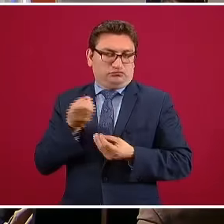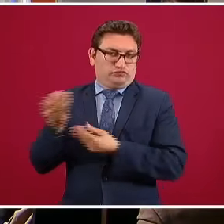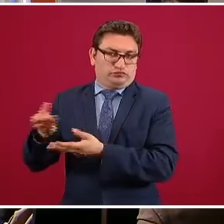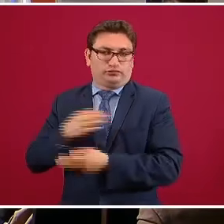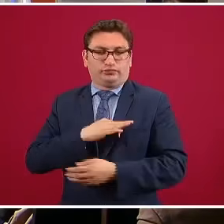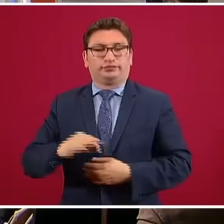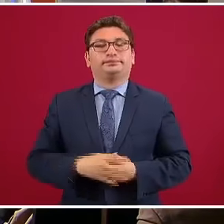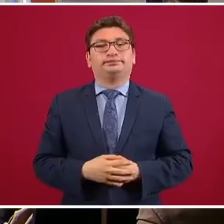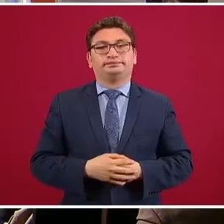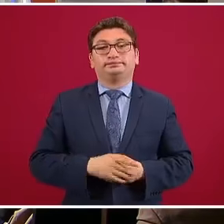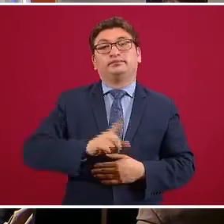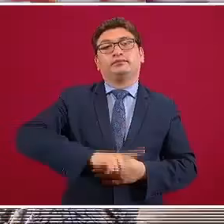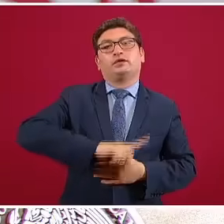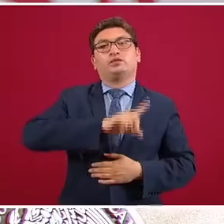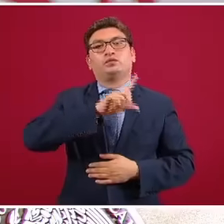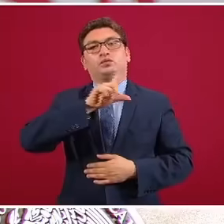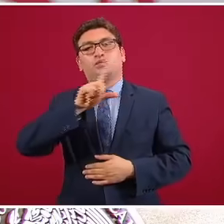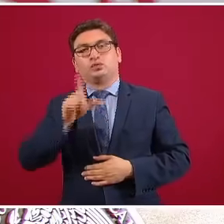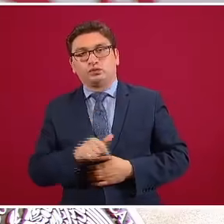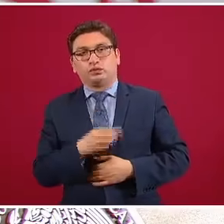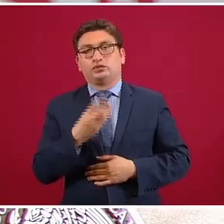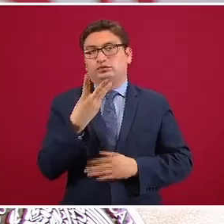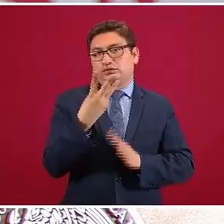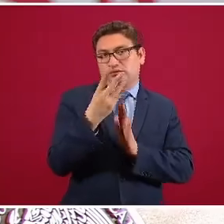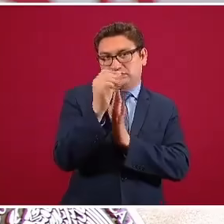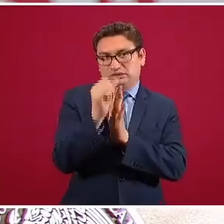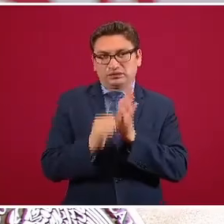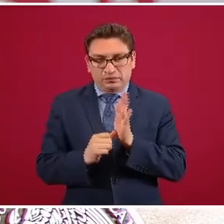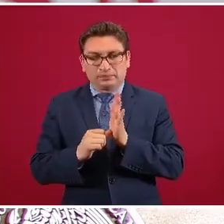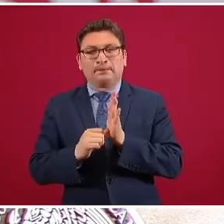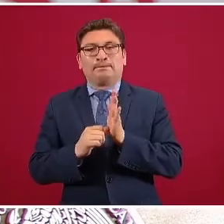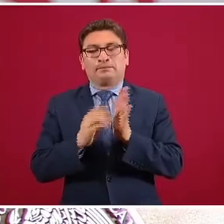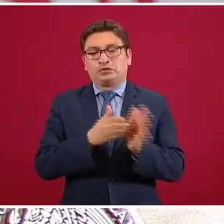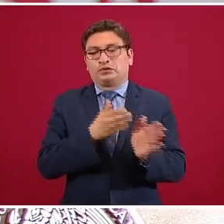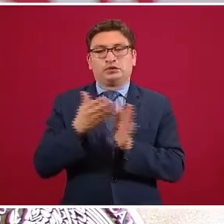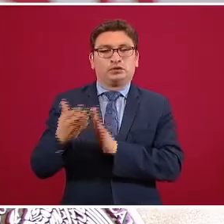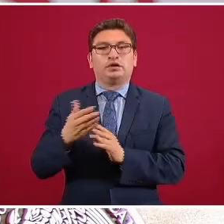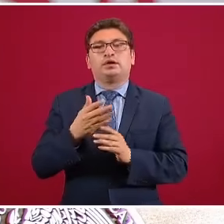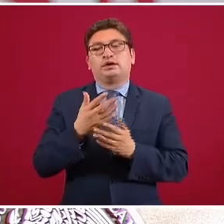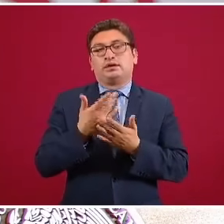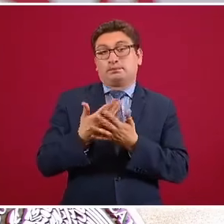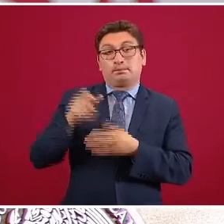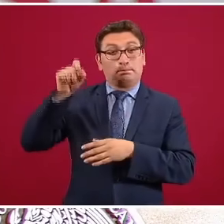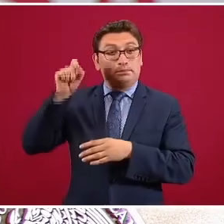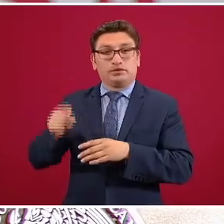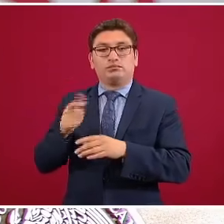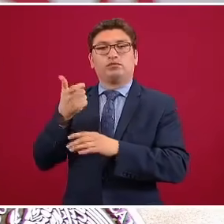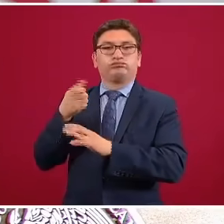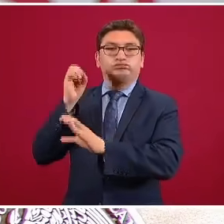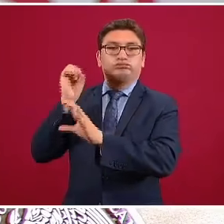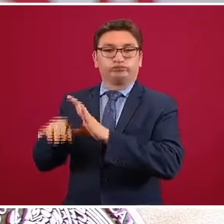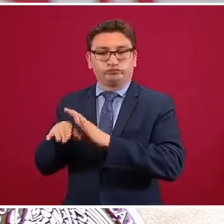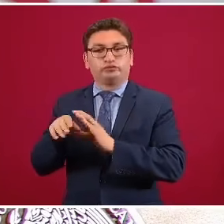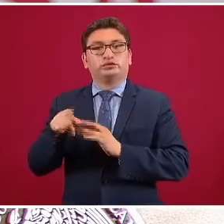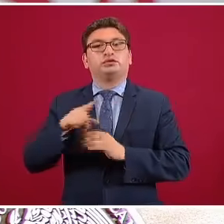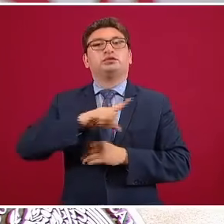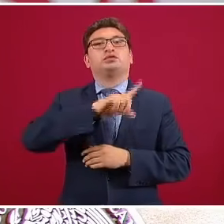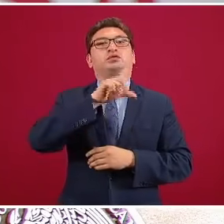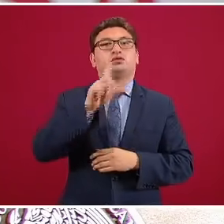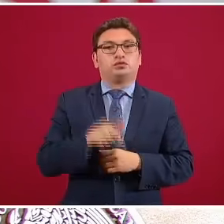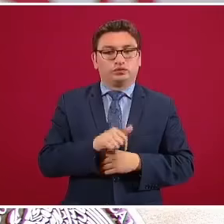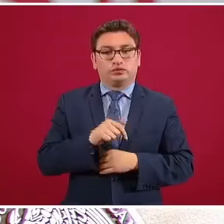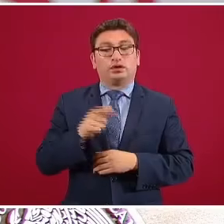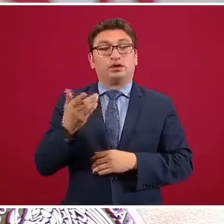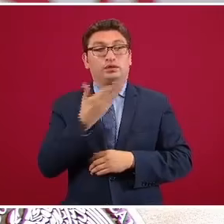después pasados los tres meses de gracia en esa misma cuenta es en donde el quien